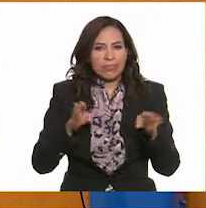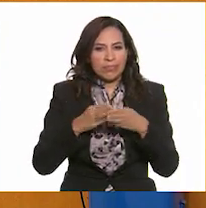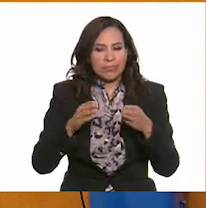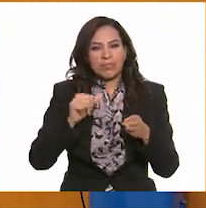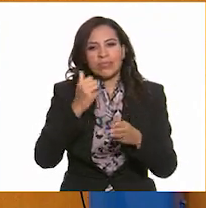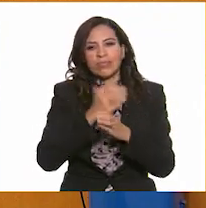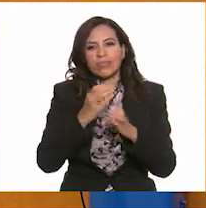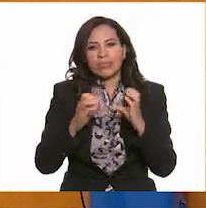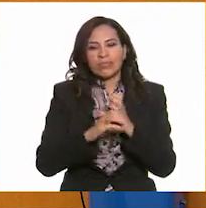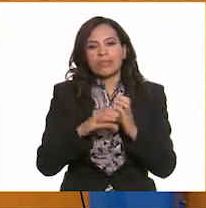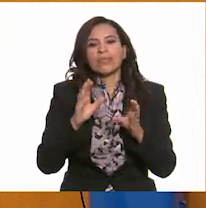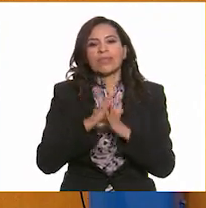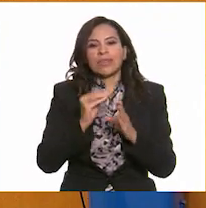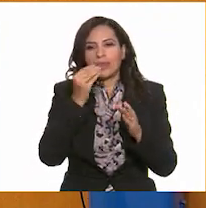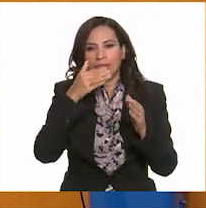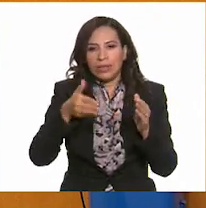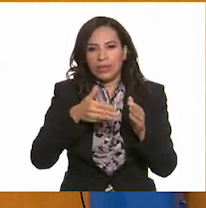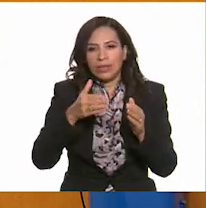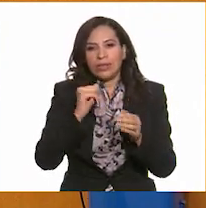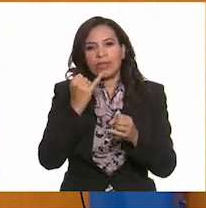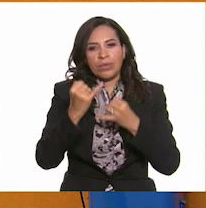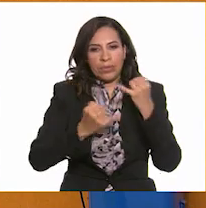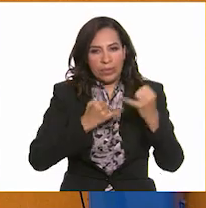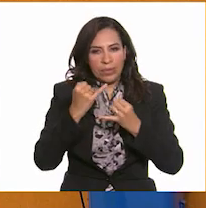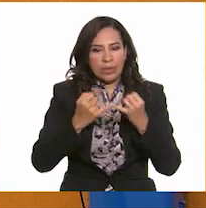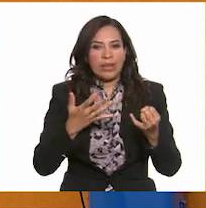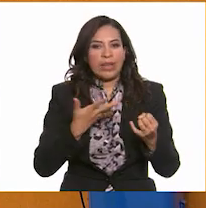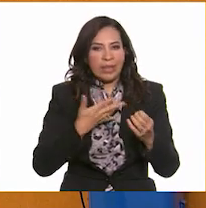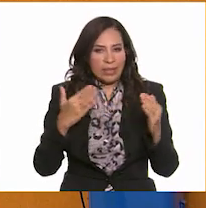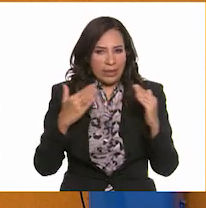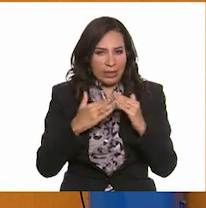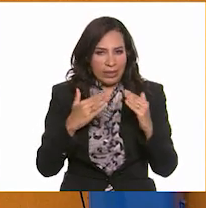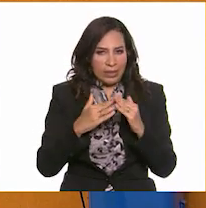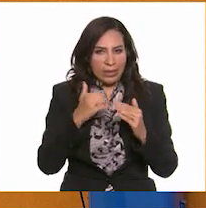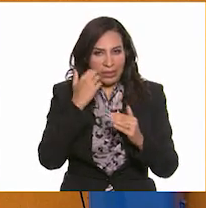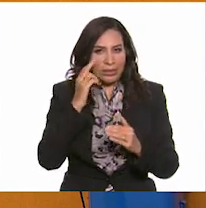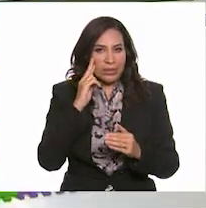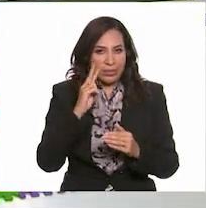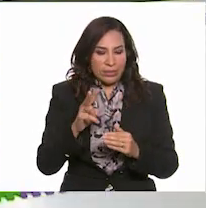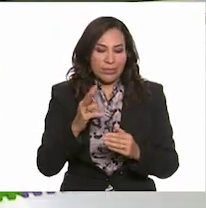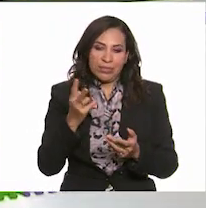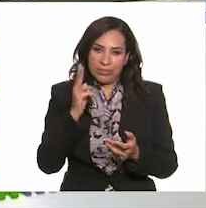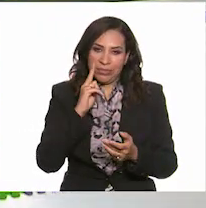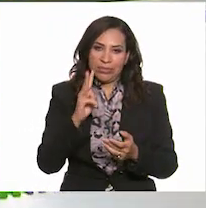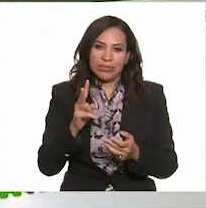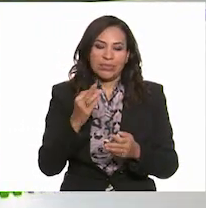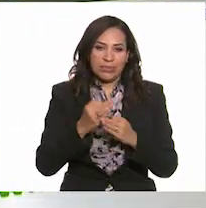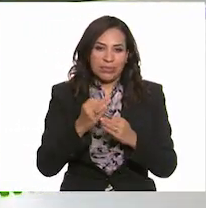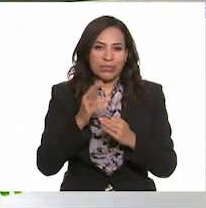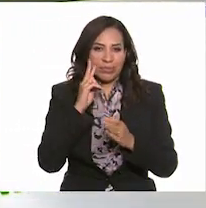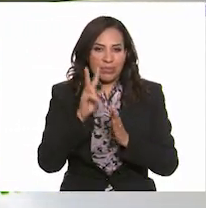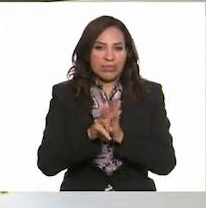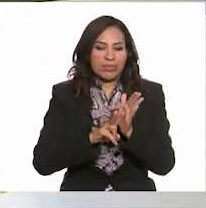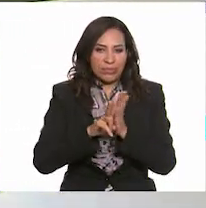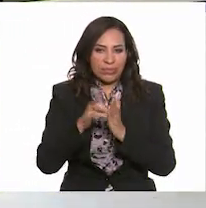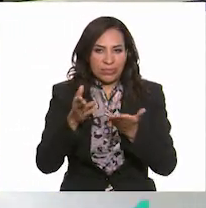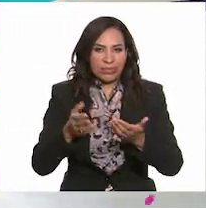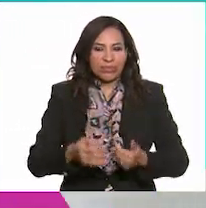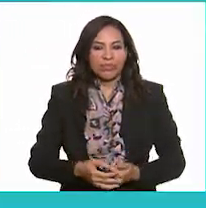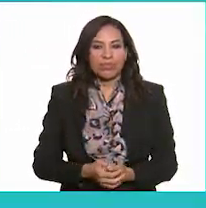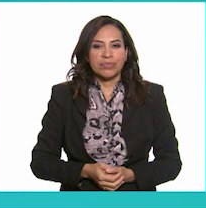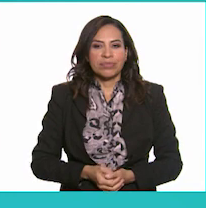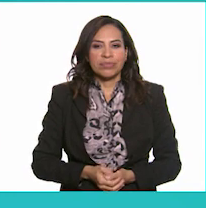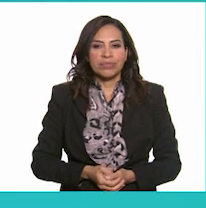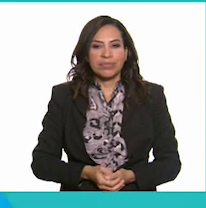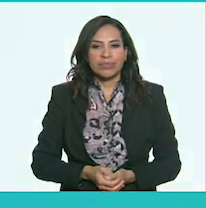con objetos de la cocina y hasta con los juguetes que tienen en casa. ¿Quieres verlos? Sí, pues vamos a ver este video. Vamos, vamos,